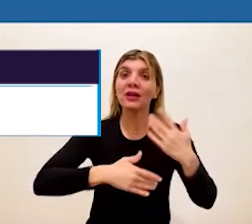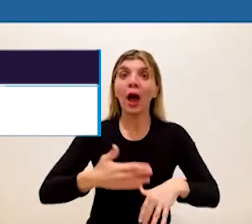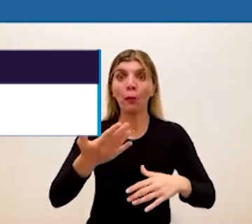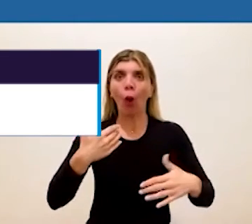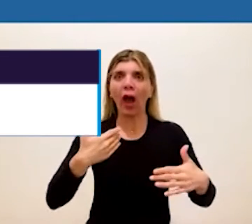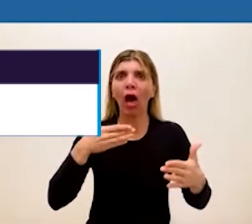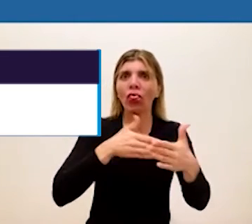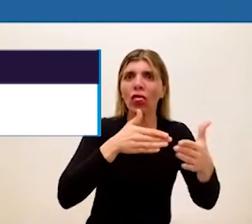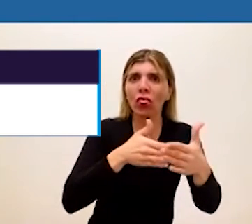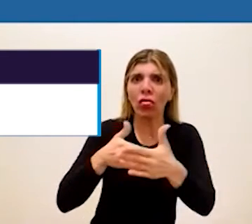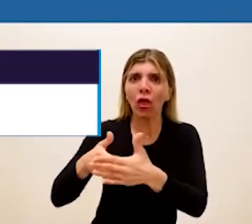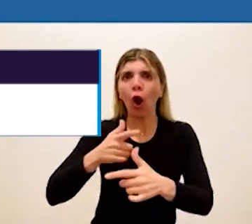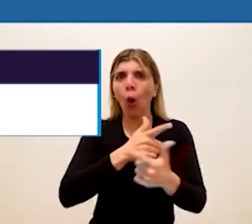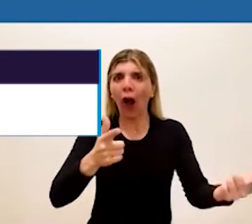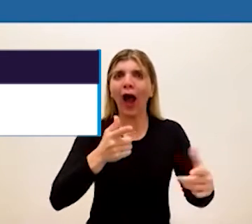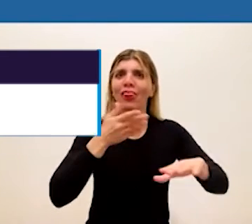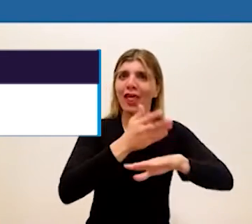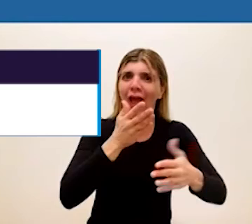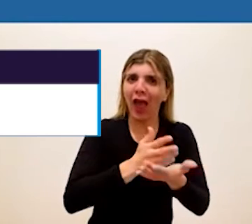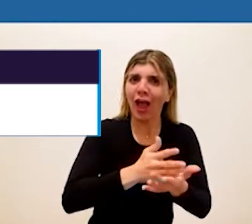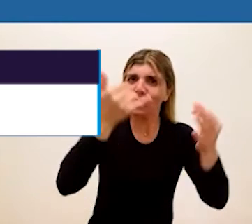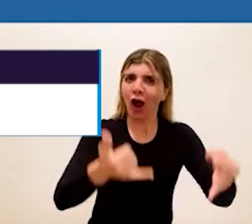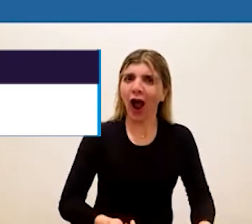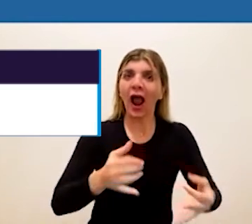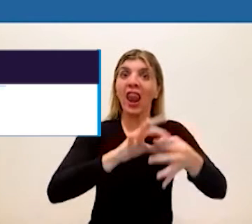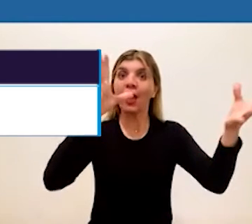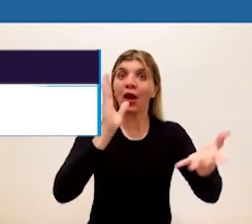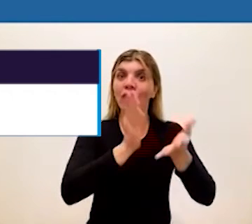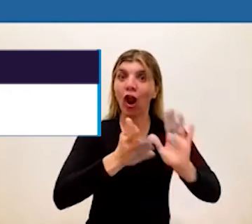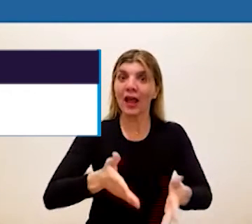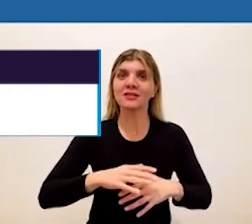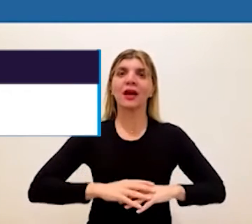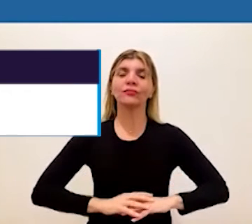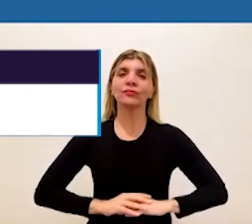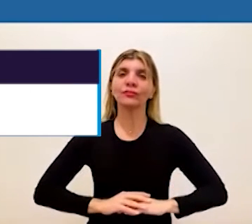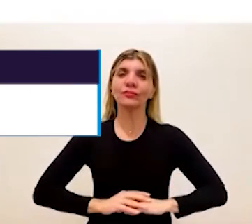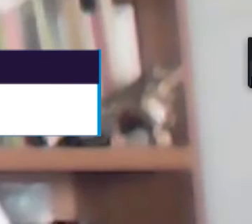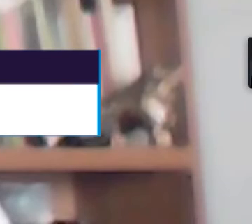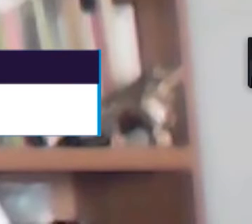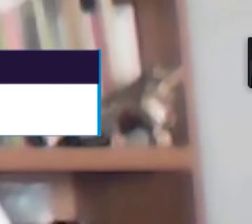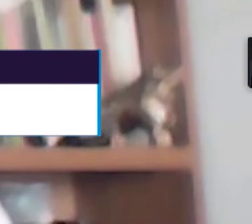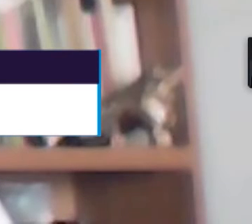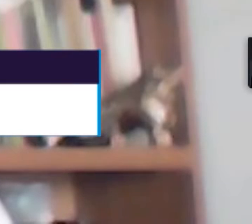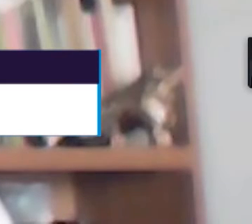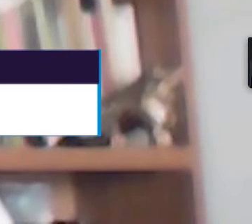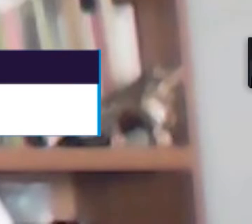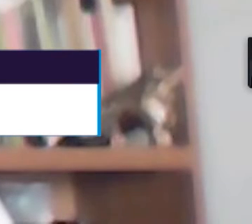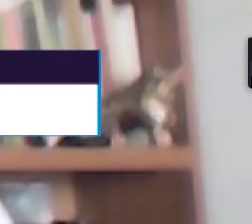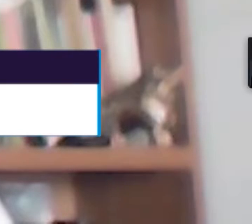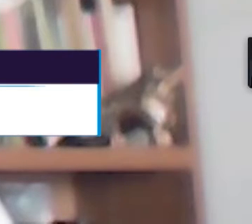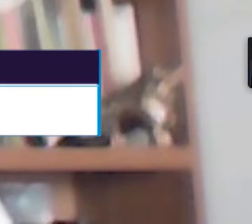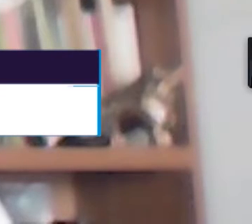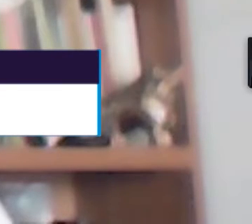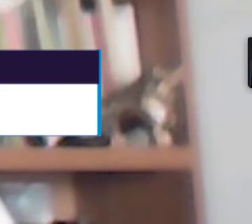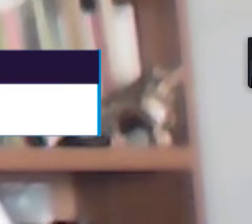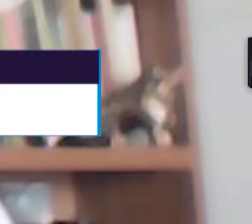social del ser humano, que es lo que mandata la Convención sobre los Derechos de las Personas con Discapacidad. Te cambio de tema porque, bueno,